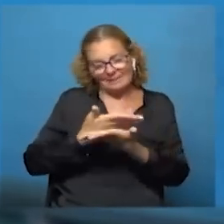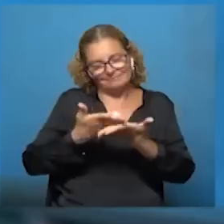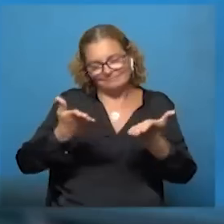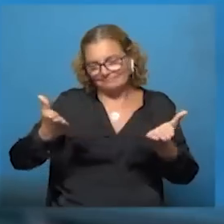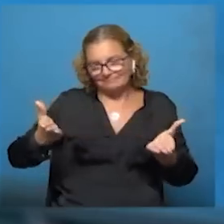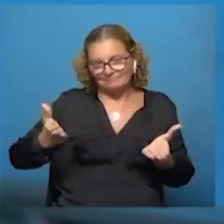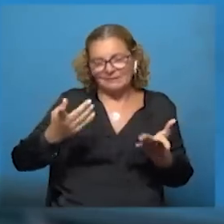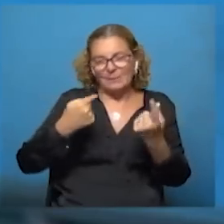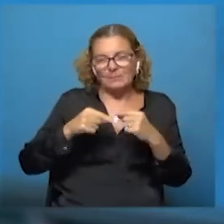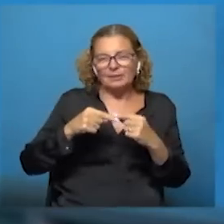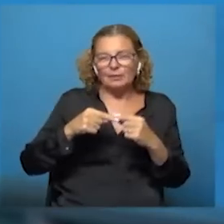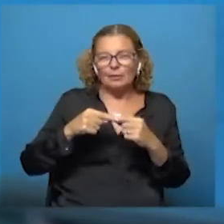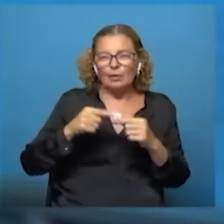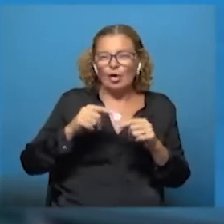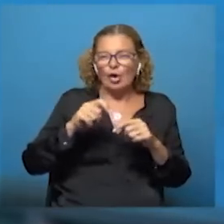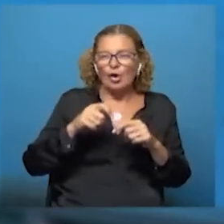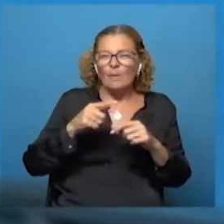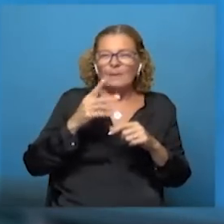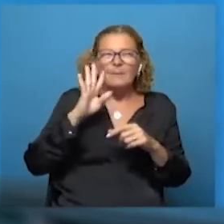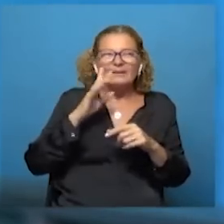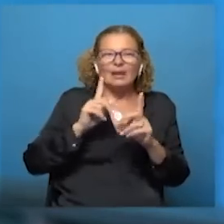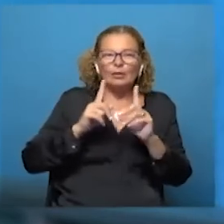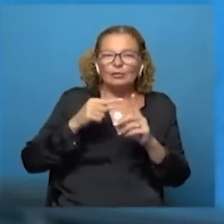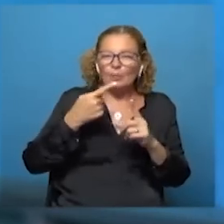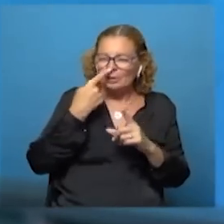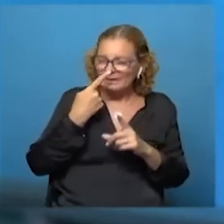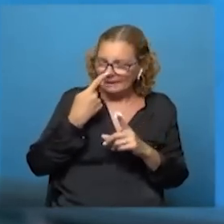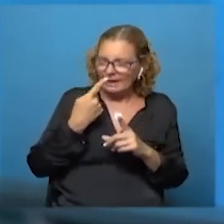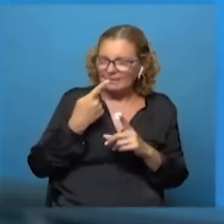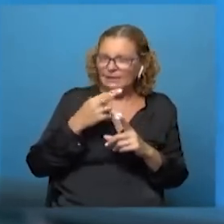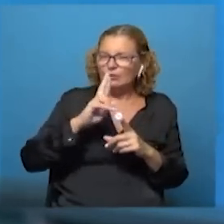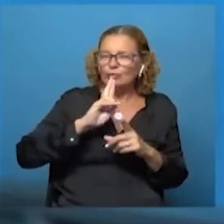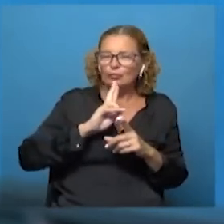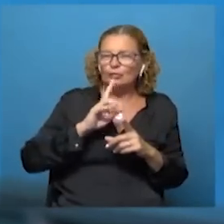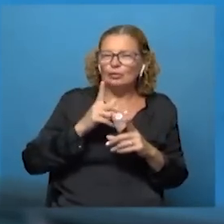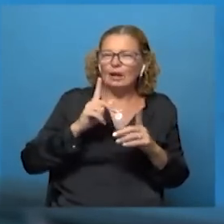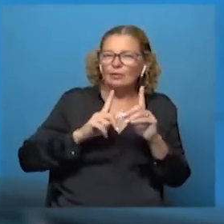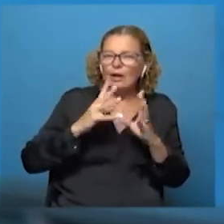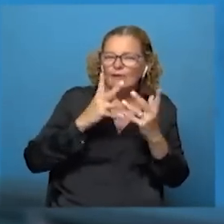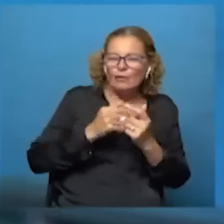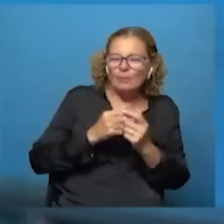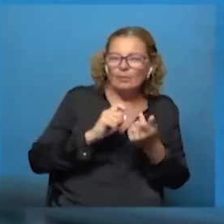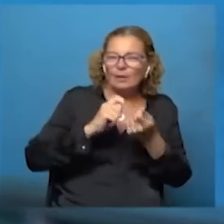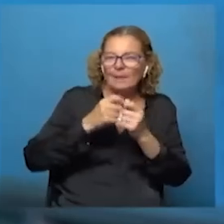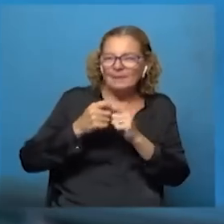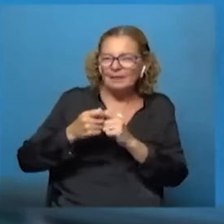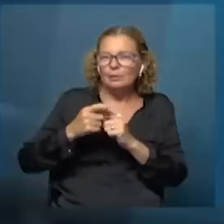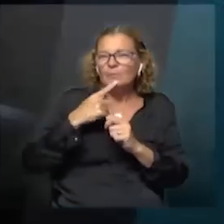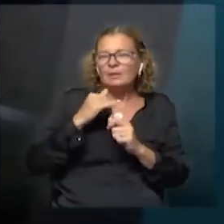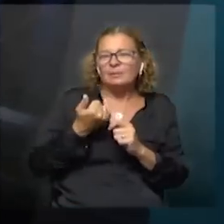pero se sacaron algunas cosas que me parecen este muy interesante que alguna forma se fueron volcando también como por ejemplo